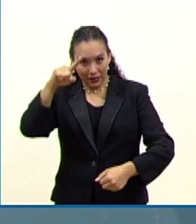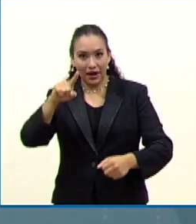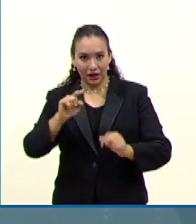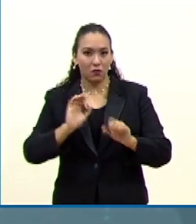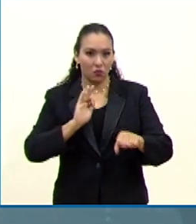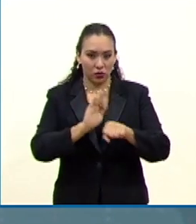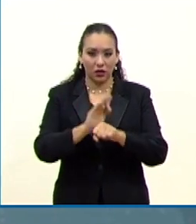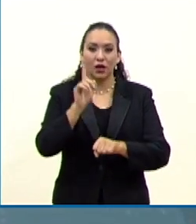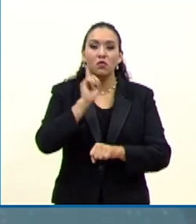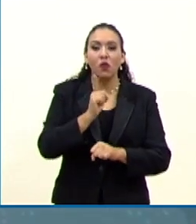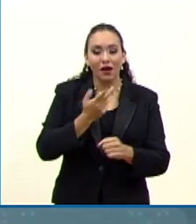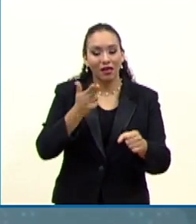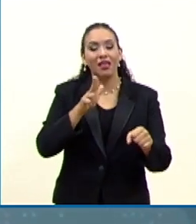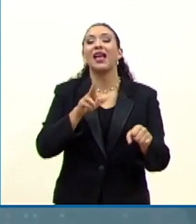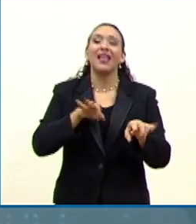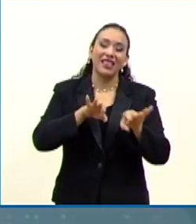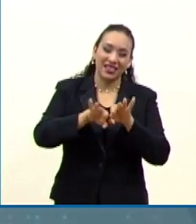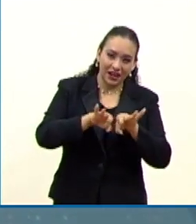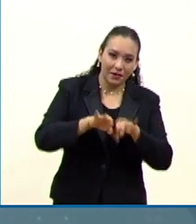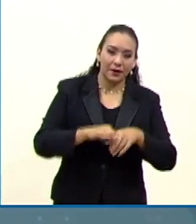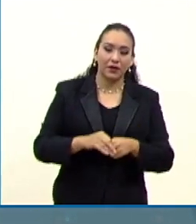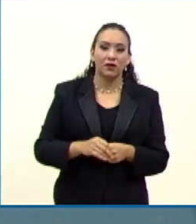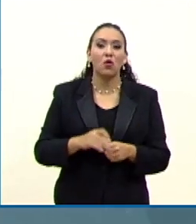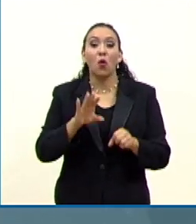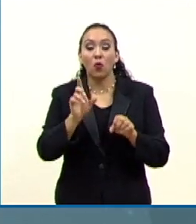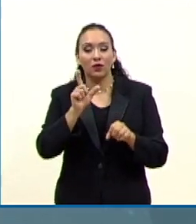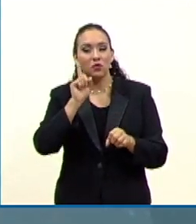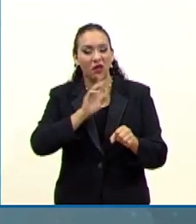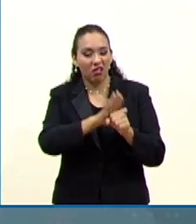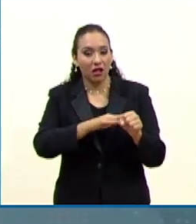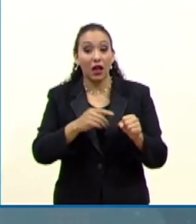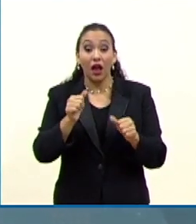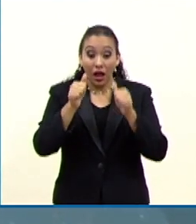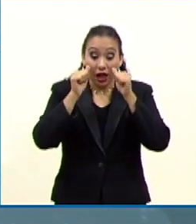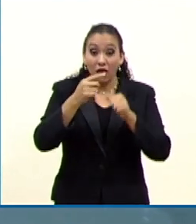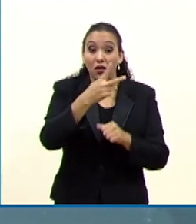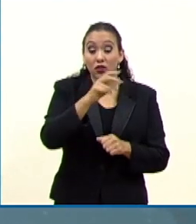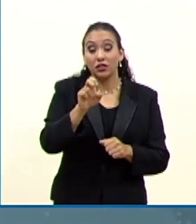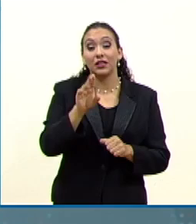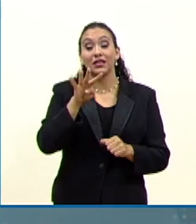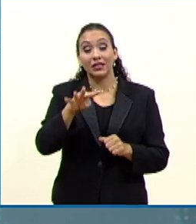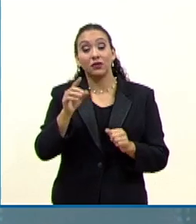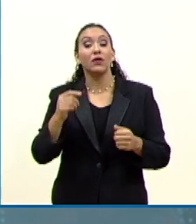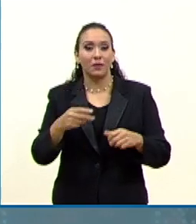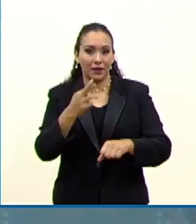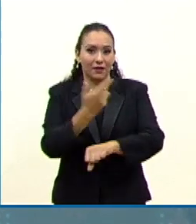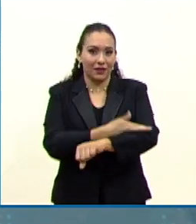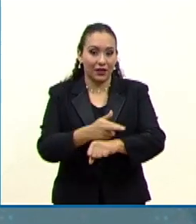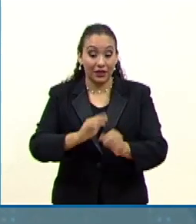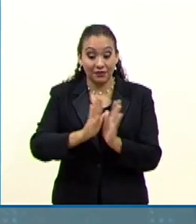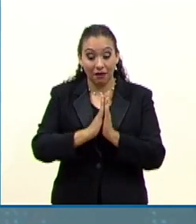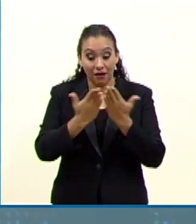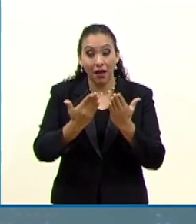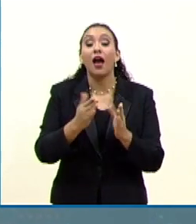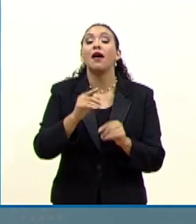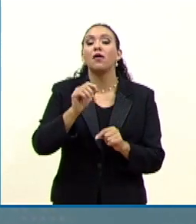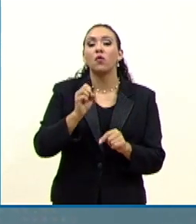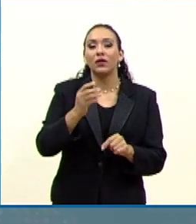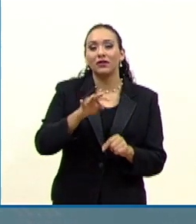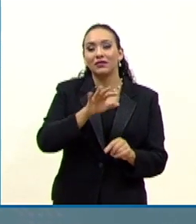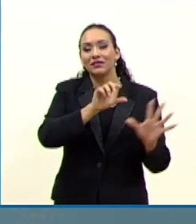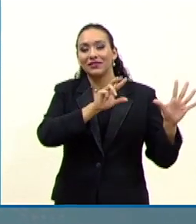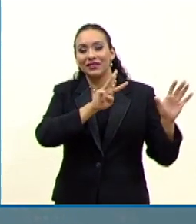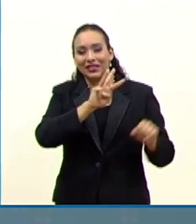la Violencia Laboral y al Acoso Sexual atendió 919 asuntos, por los cuales se abrieron 306 expedientes